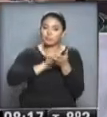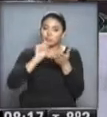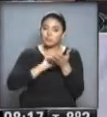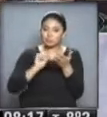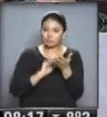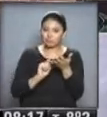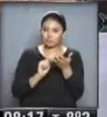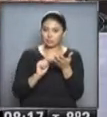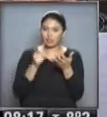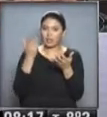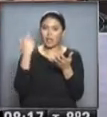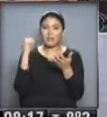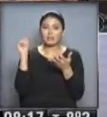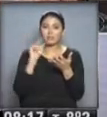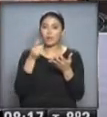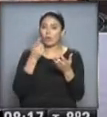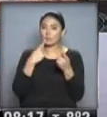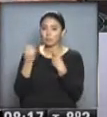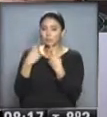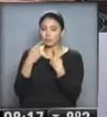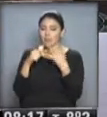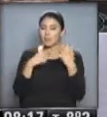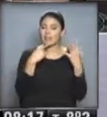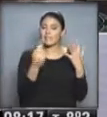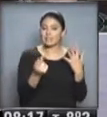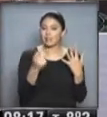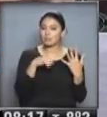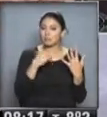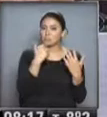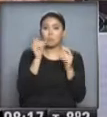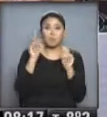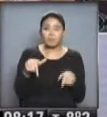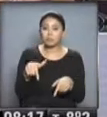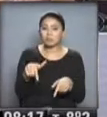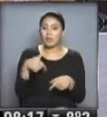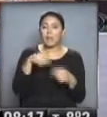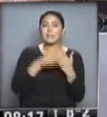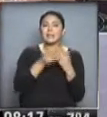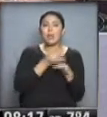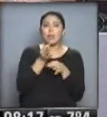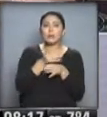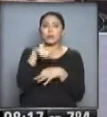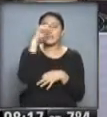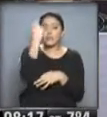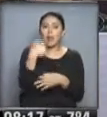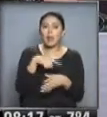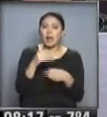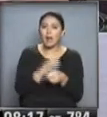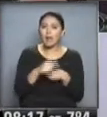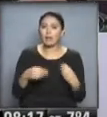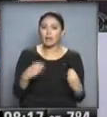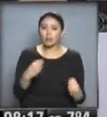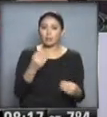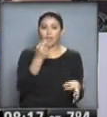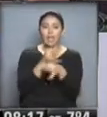que en un reciente reportaje comentó que él no sabe qué es lo que hace el ministerio de educación de la nación ya que no